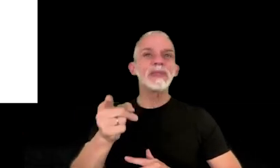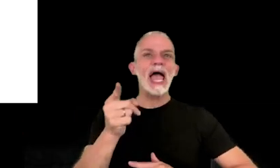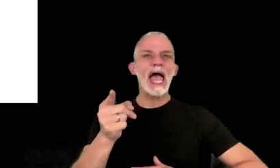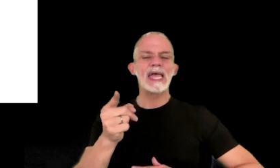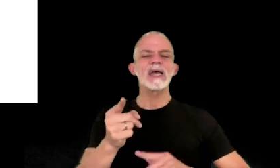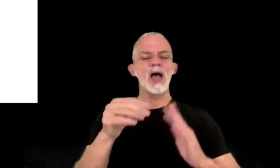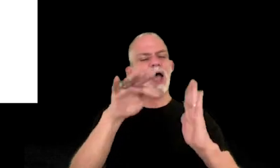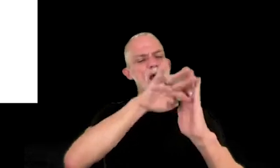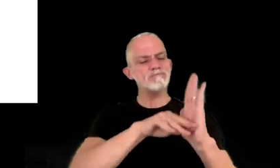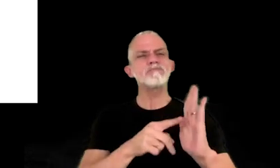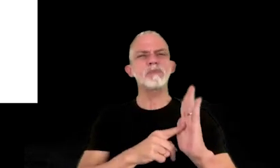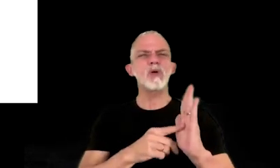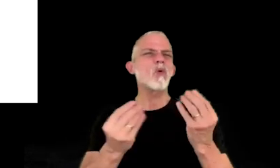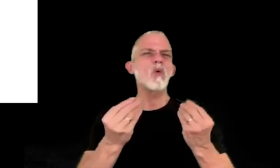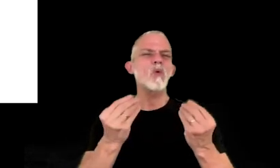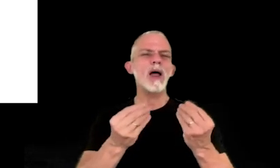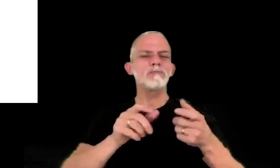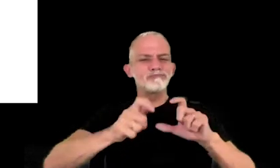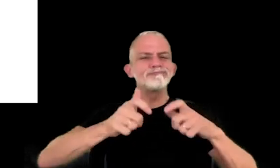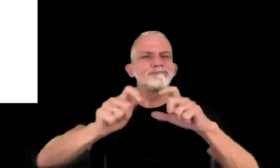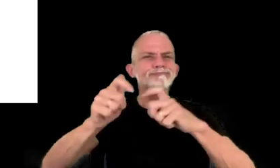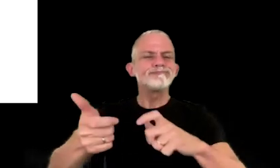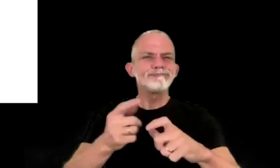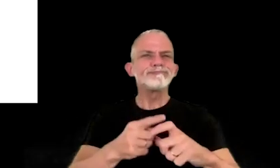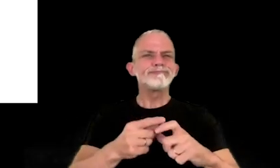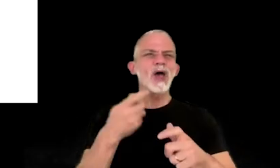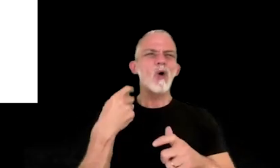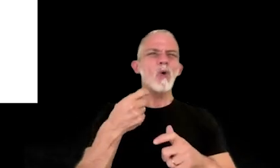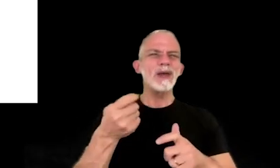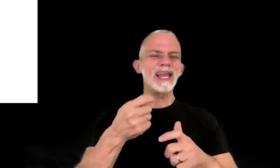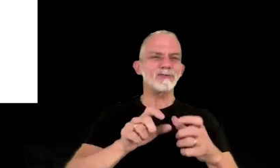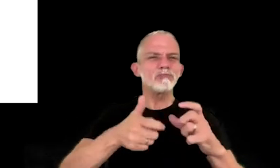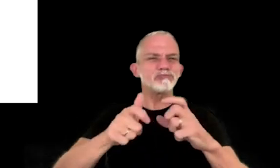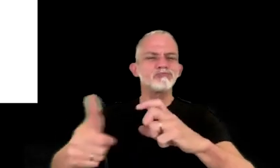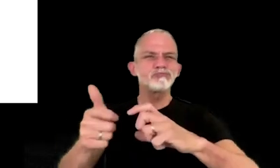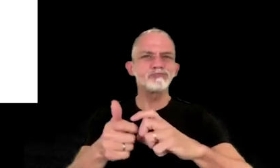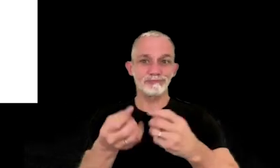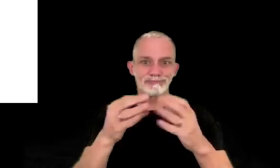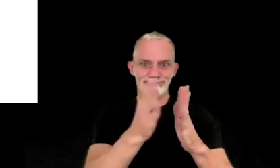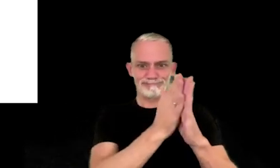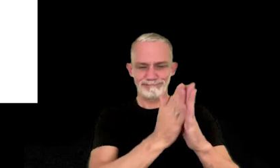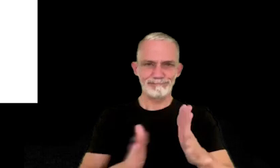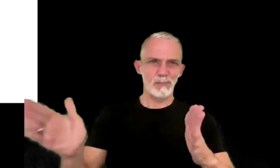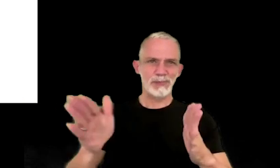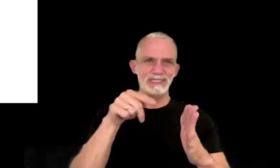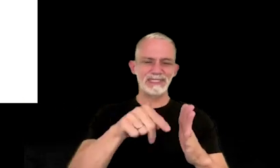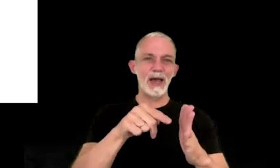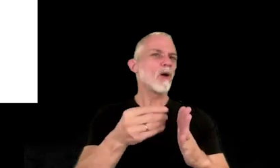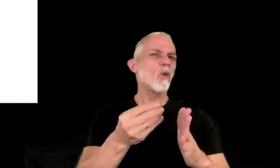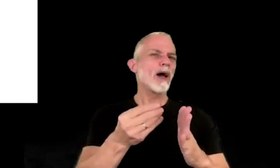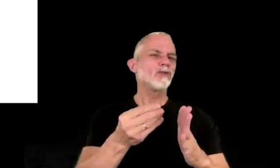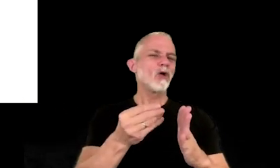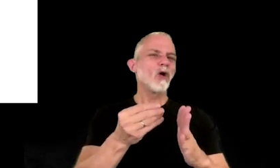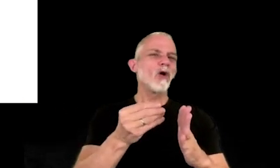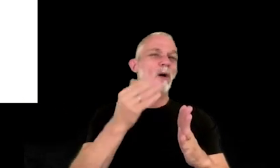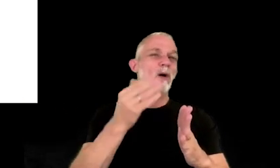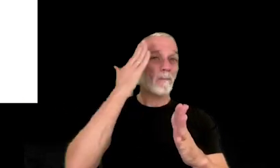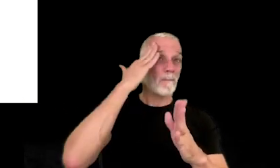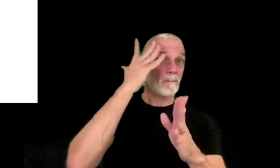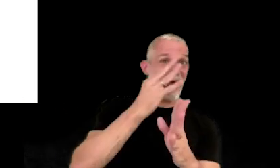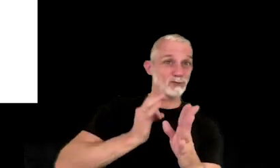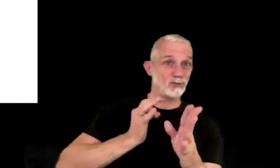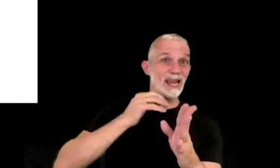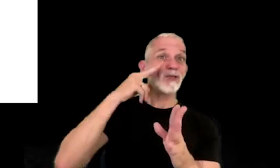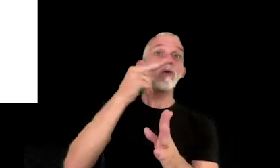definió el índice de movilidad jubilatoria, el cual comenzaba a aplicarse a partir de marzo del